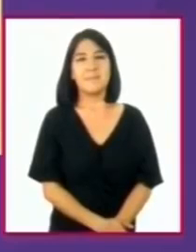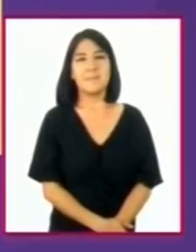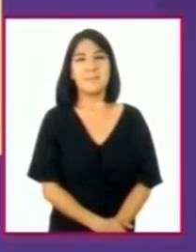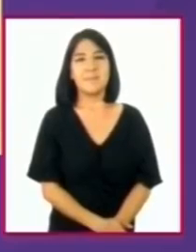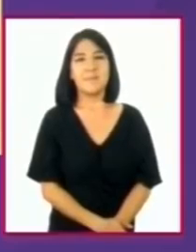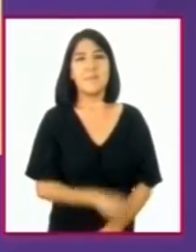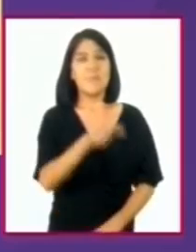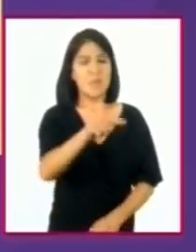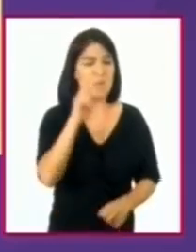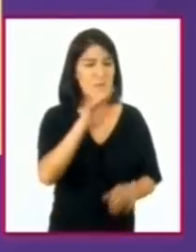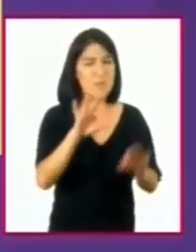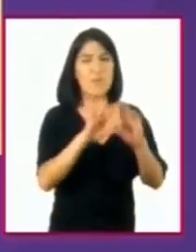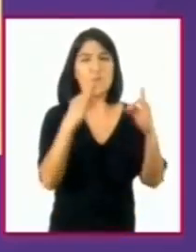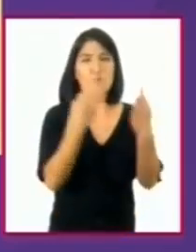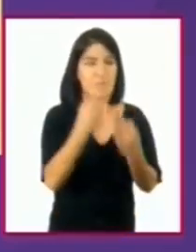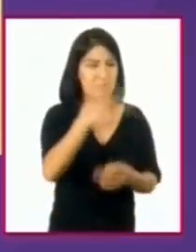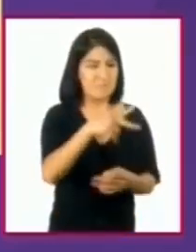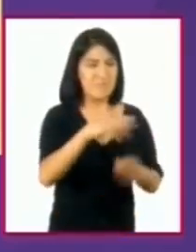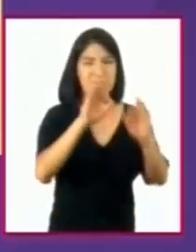¿Qué forma tiene este objeto?